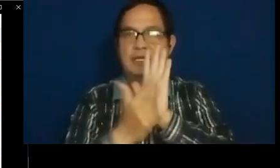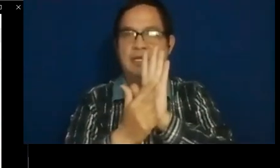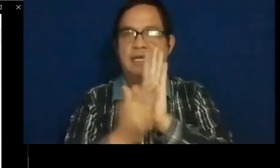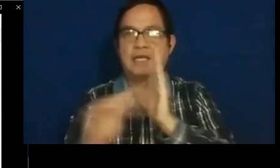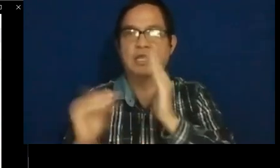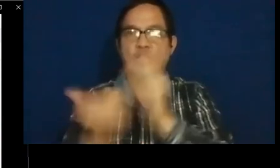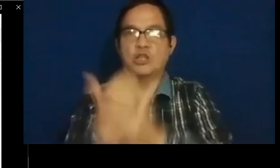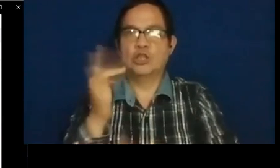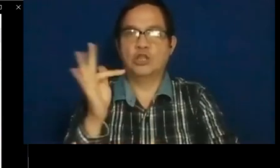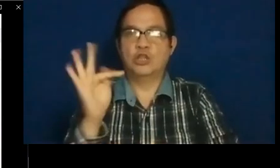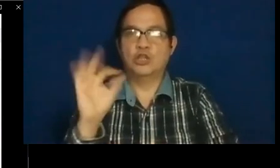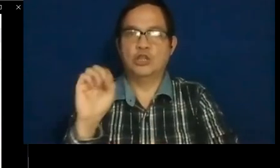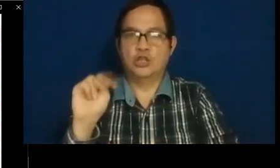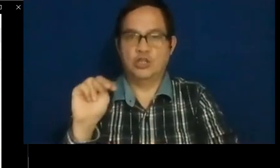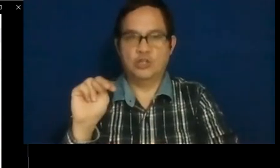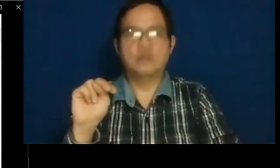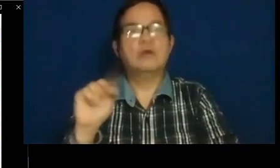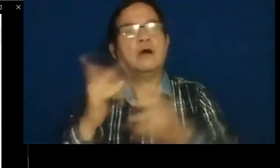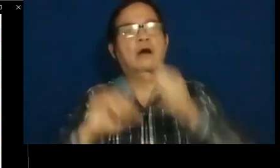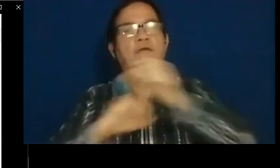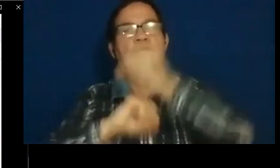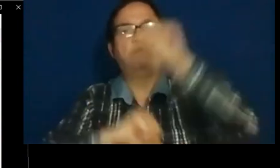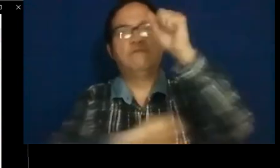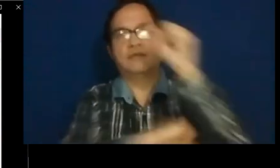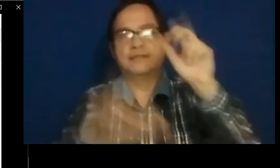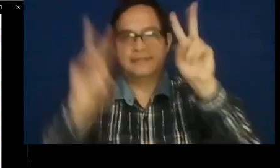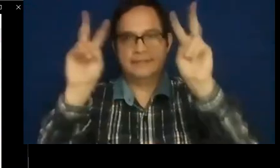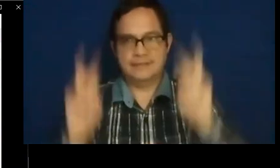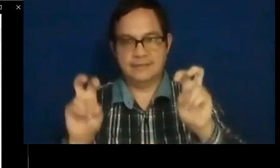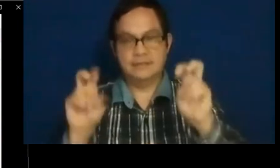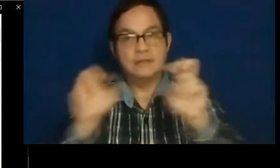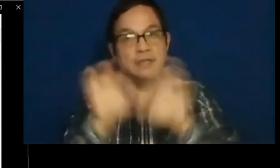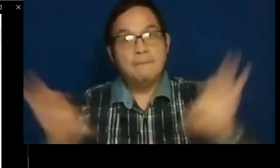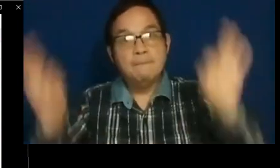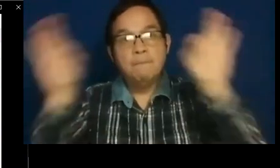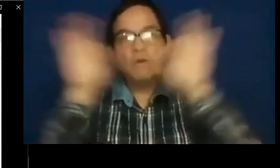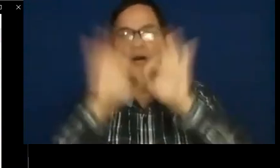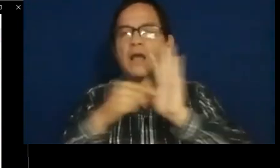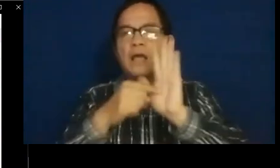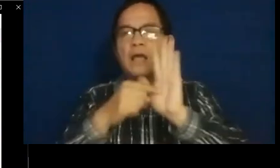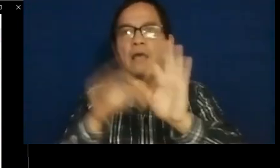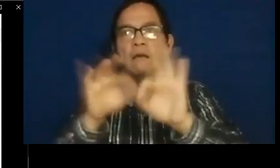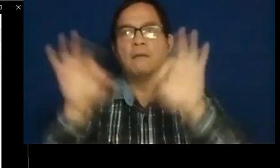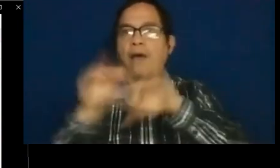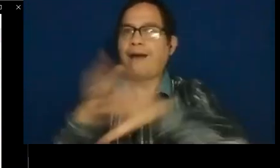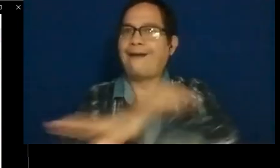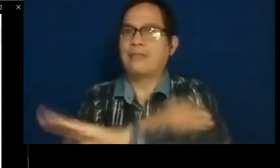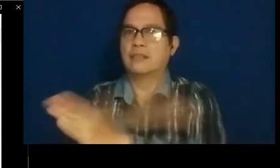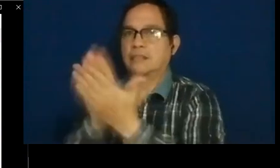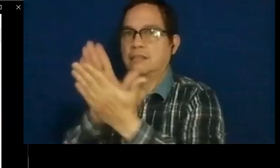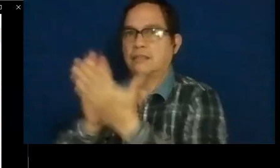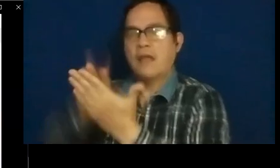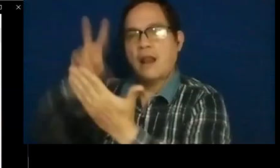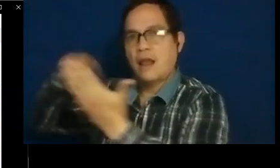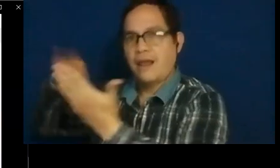los objetivos, vamos a tener nuestra fundamentación teórica. Entonces recuerden la importancia de haber leído los documentos antes de venir